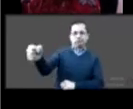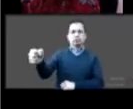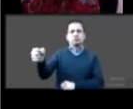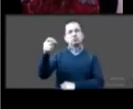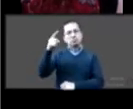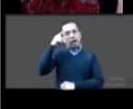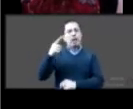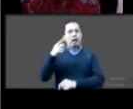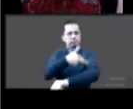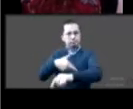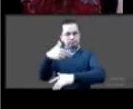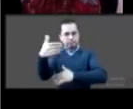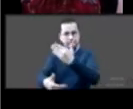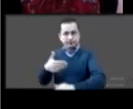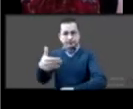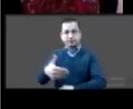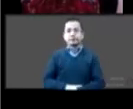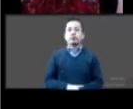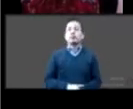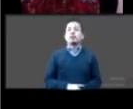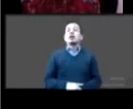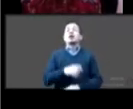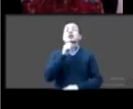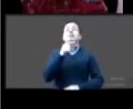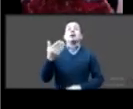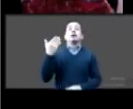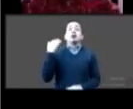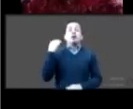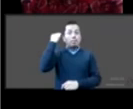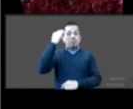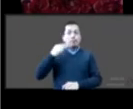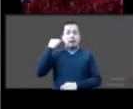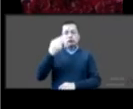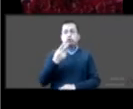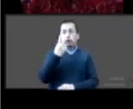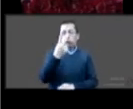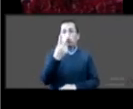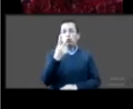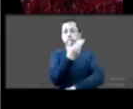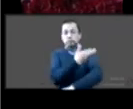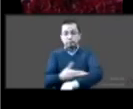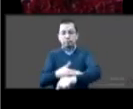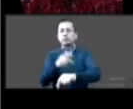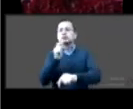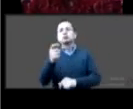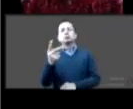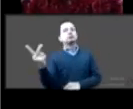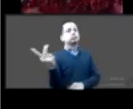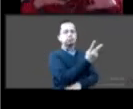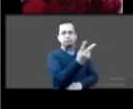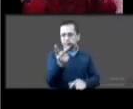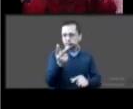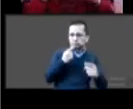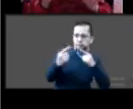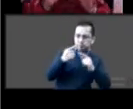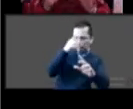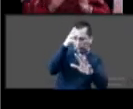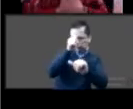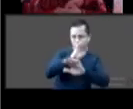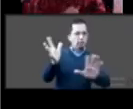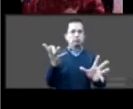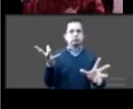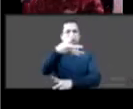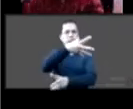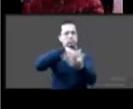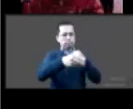proceso. Y 2 en marzo que hemos tenido por acuerdos reparatorios. Este es más o menos el panorama